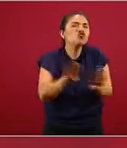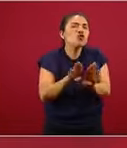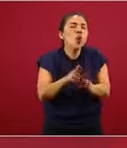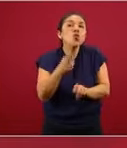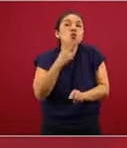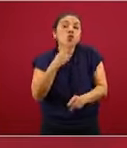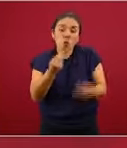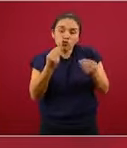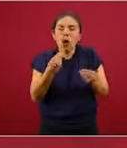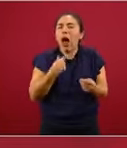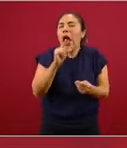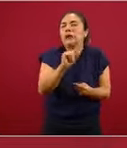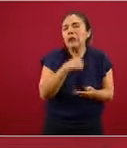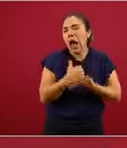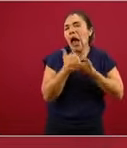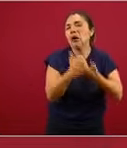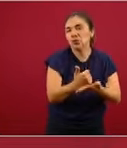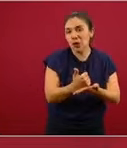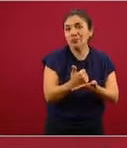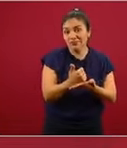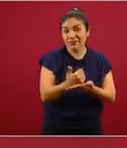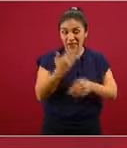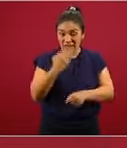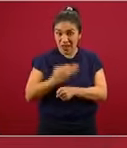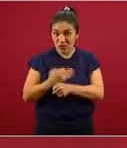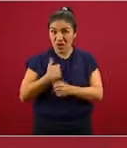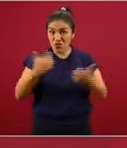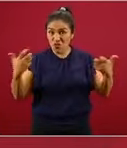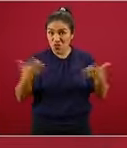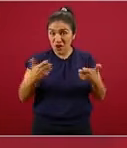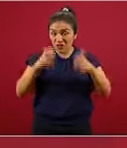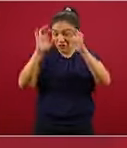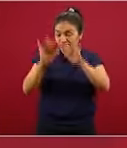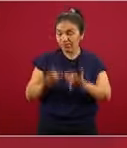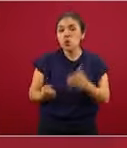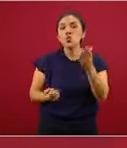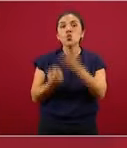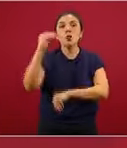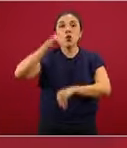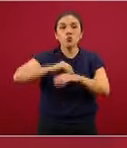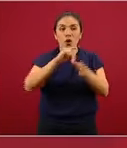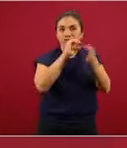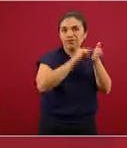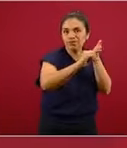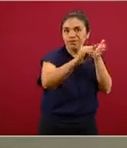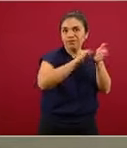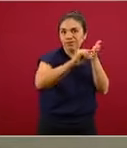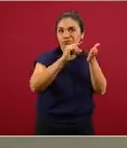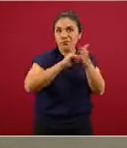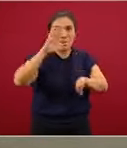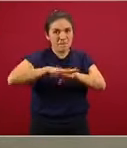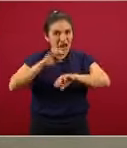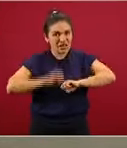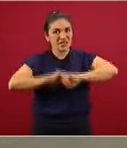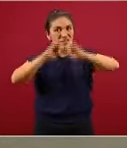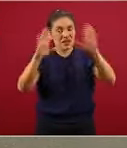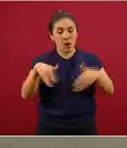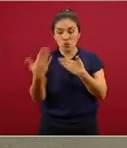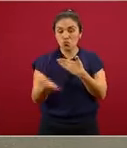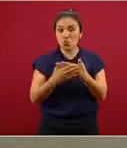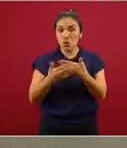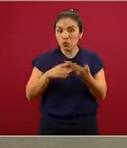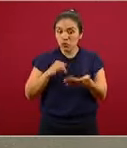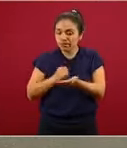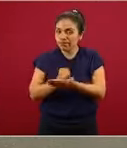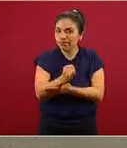consumida. Ahora mismo que elaboramos los nuevos etiquetados, los etiquetados claros que ya entran en vigor